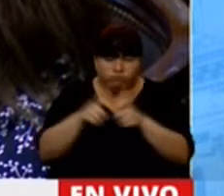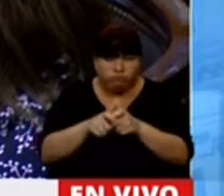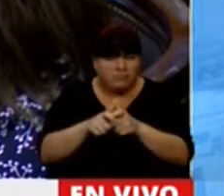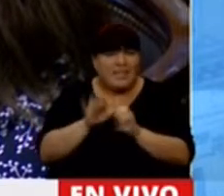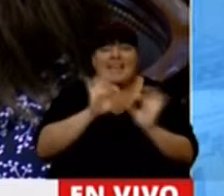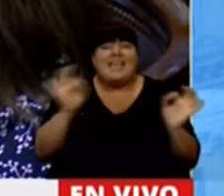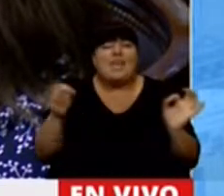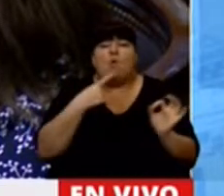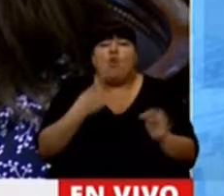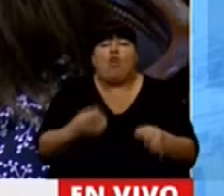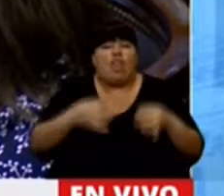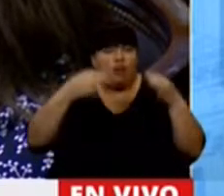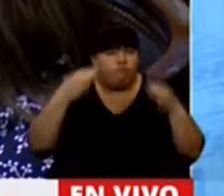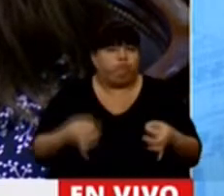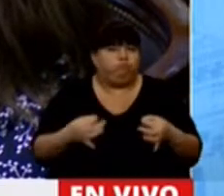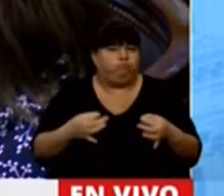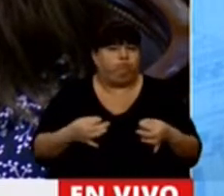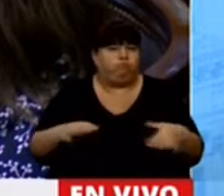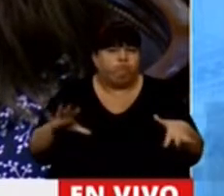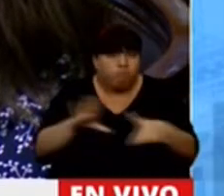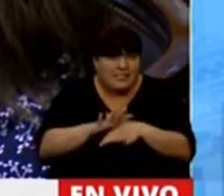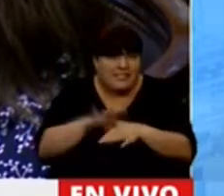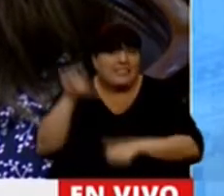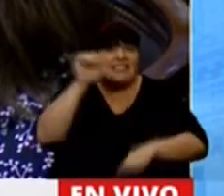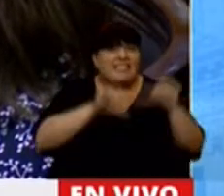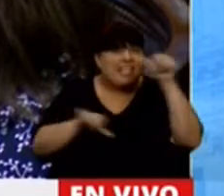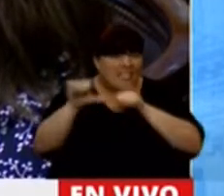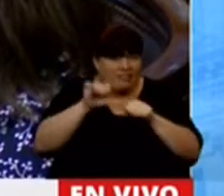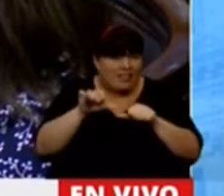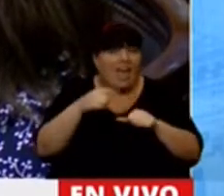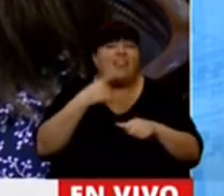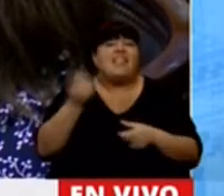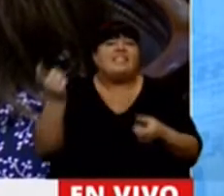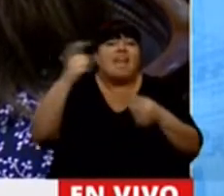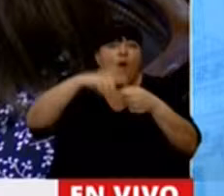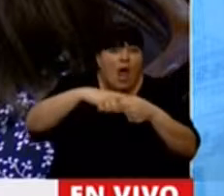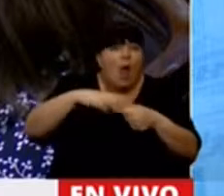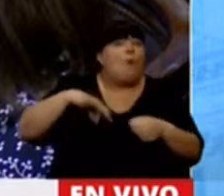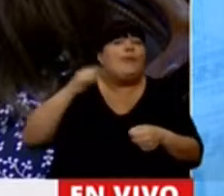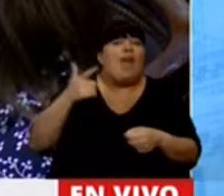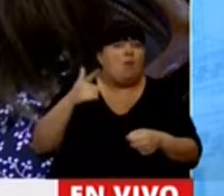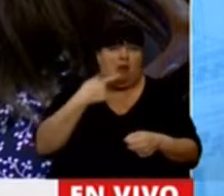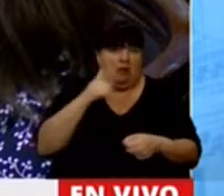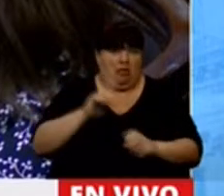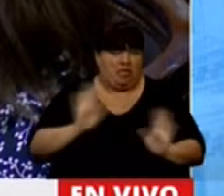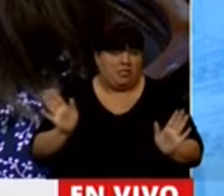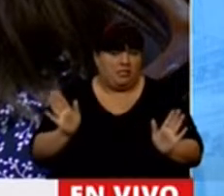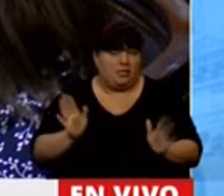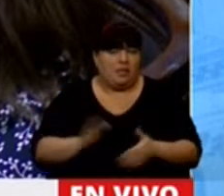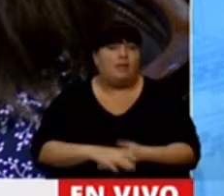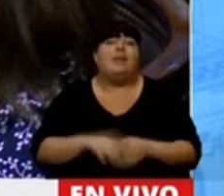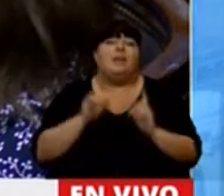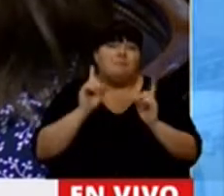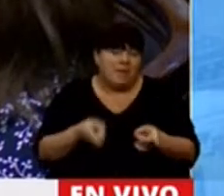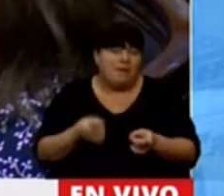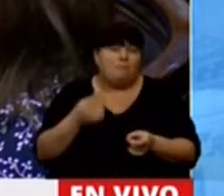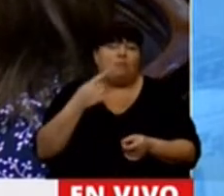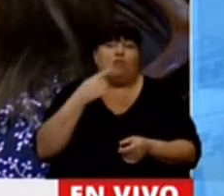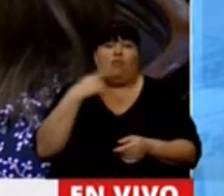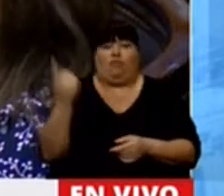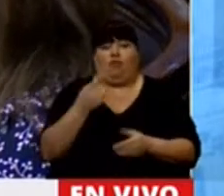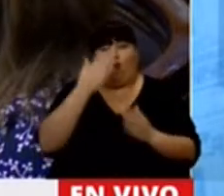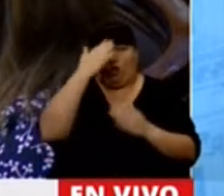pudo sustentar de manera científica de que no hay vida desde la concepción. Y así lo receptó